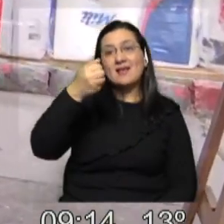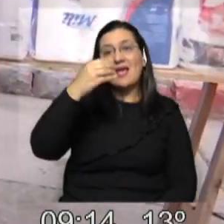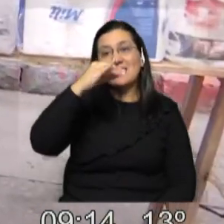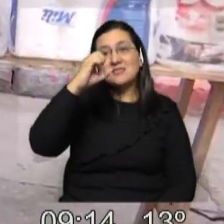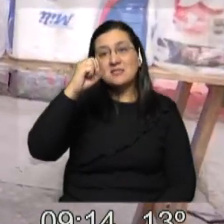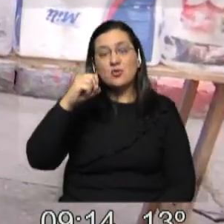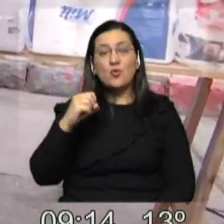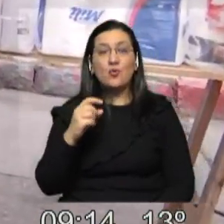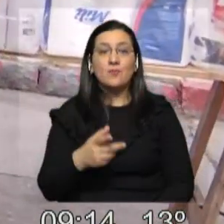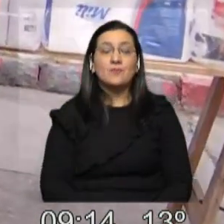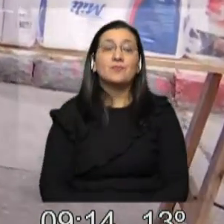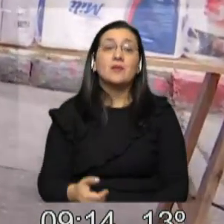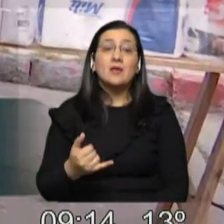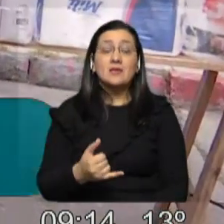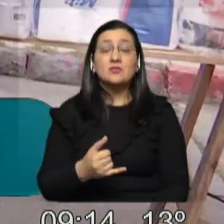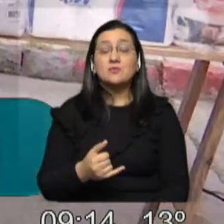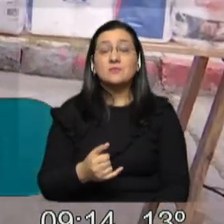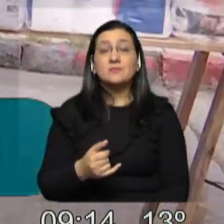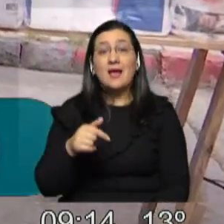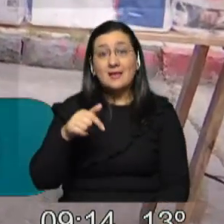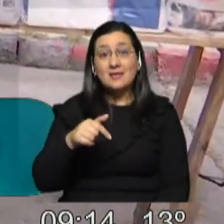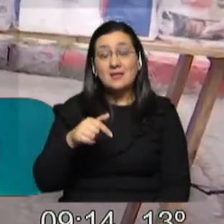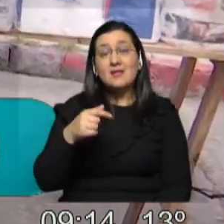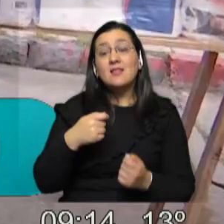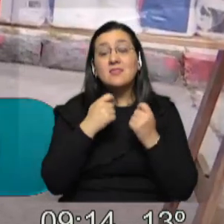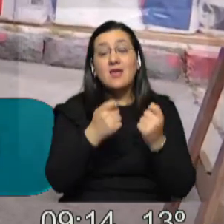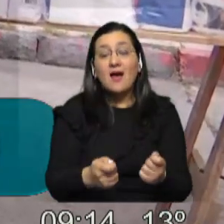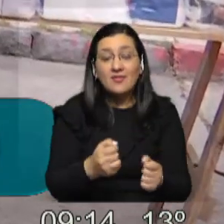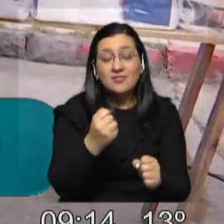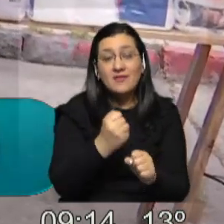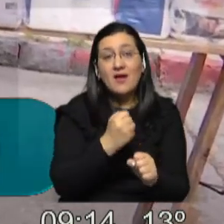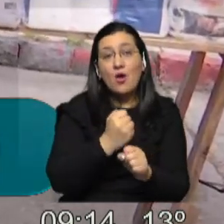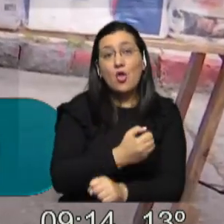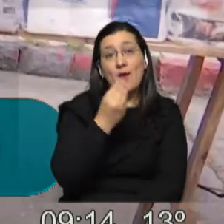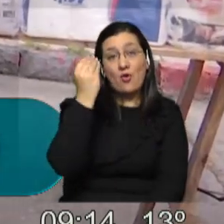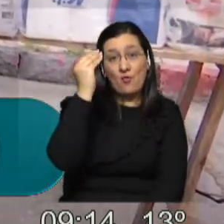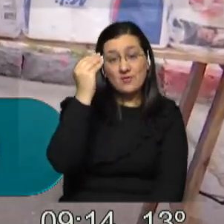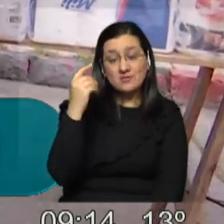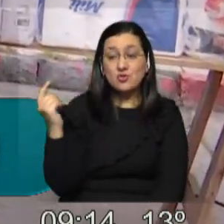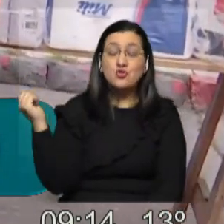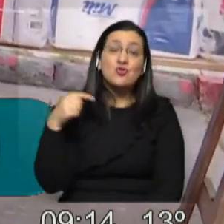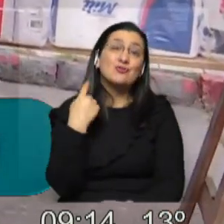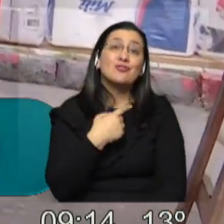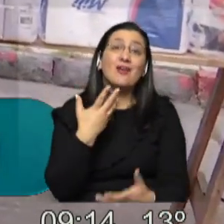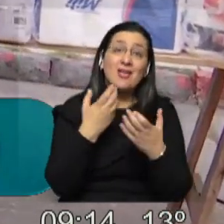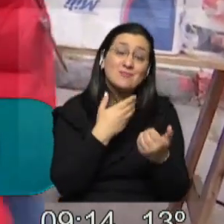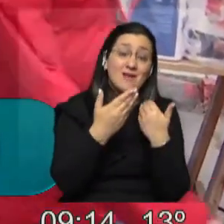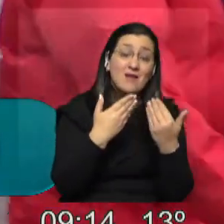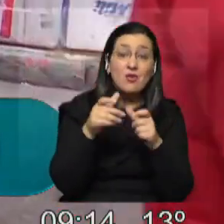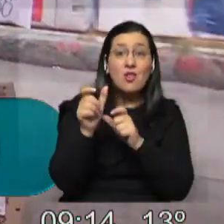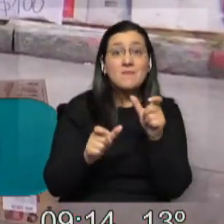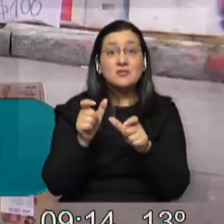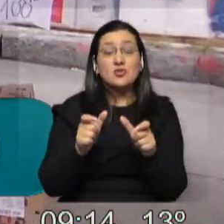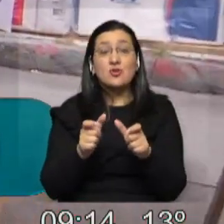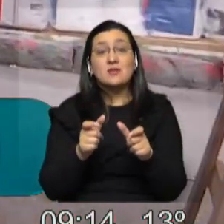una imagen, si se quiere, precolombina, a quien otorga empleo a los más jóvenes. Nosotros venimos a dialogar con los ciudadanos y con las ciudadanas